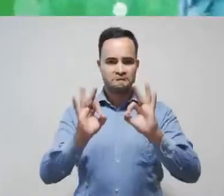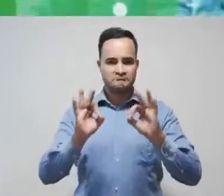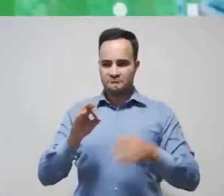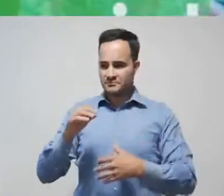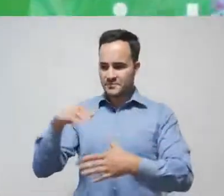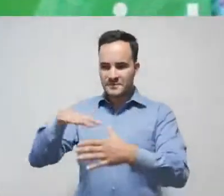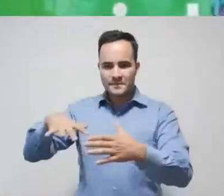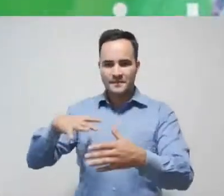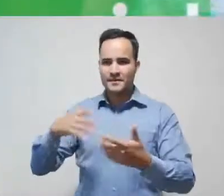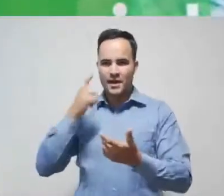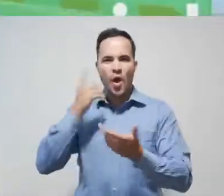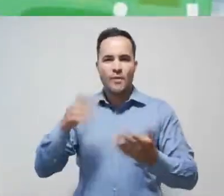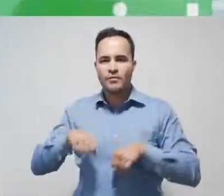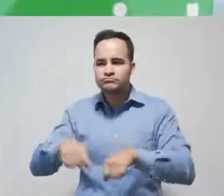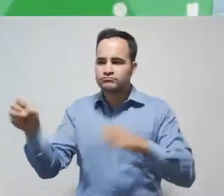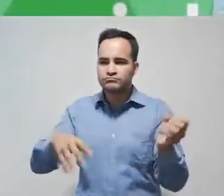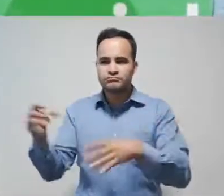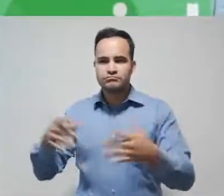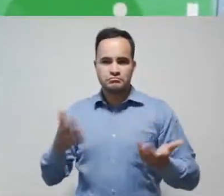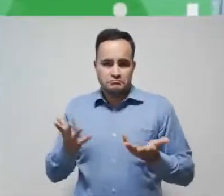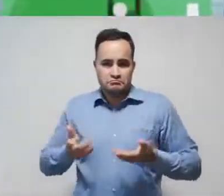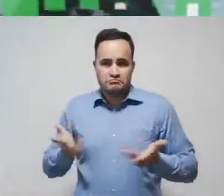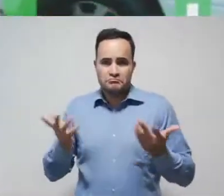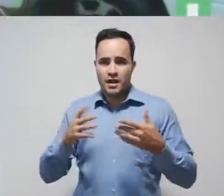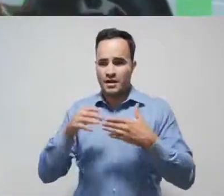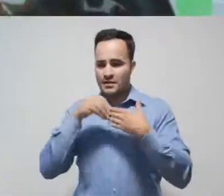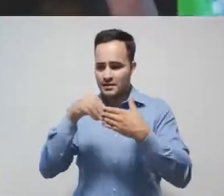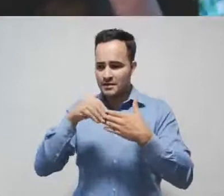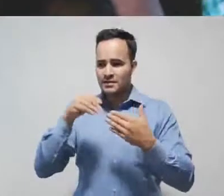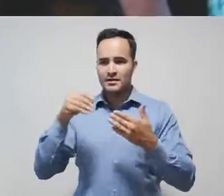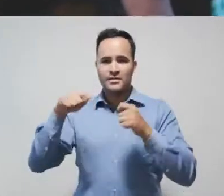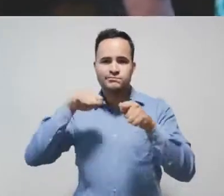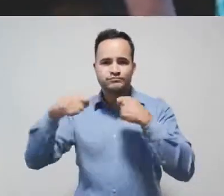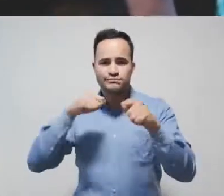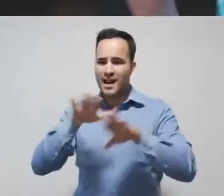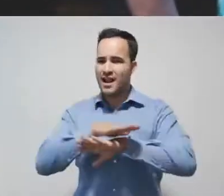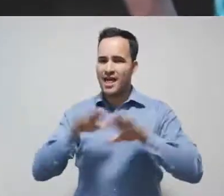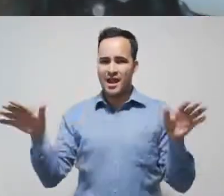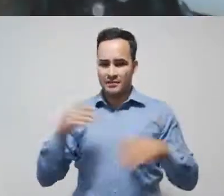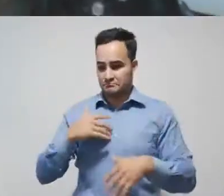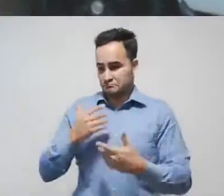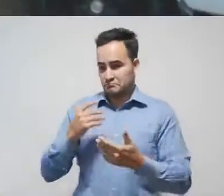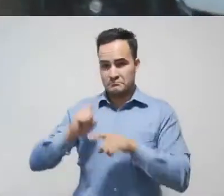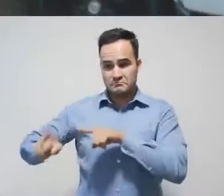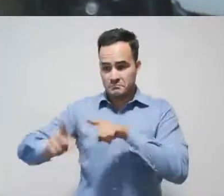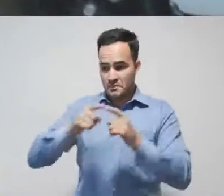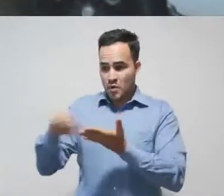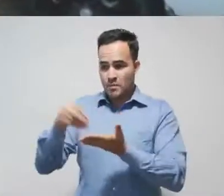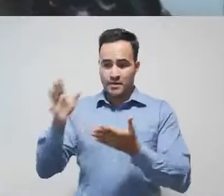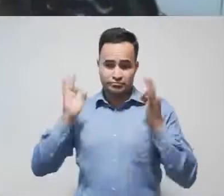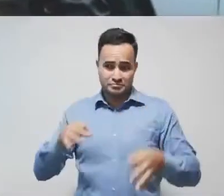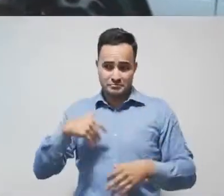Perfecto, mercado 100% sin plástico, la inmensa mayoría de productos, por no decir